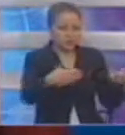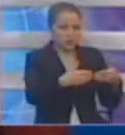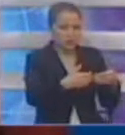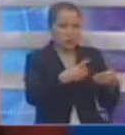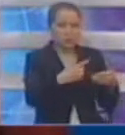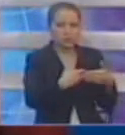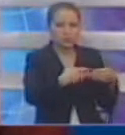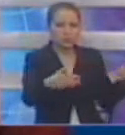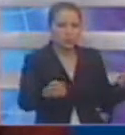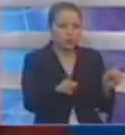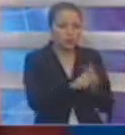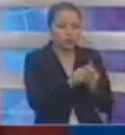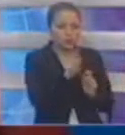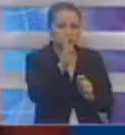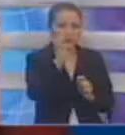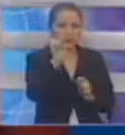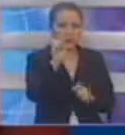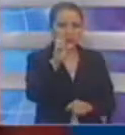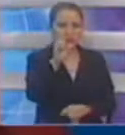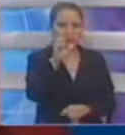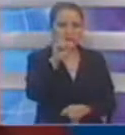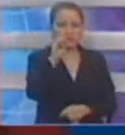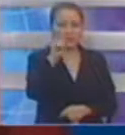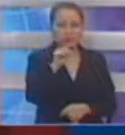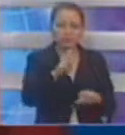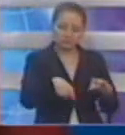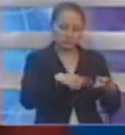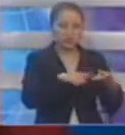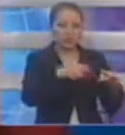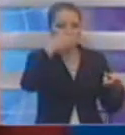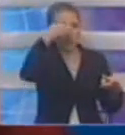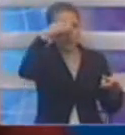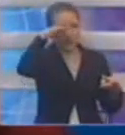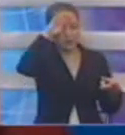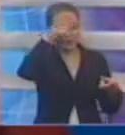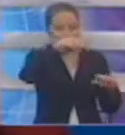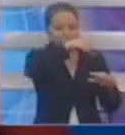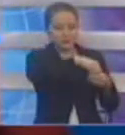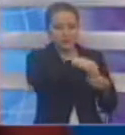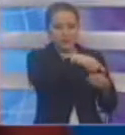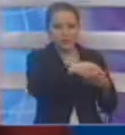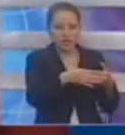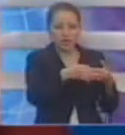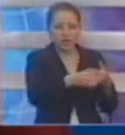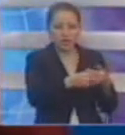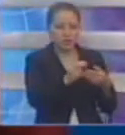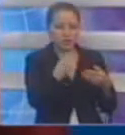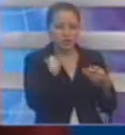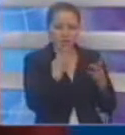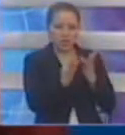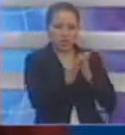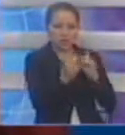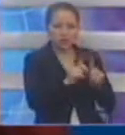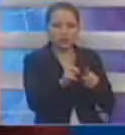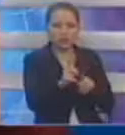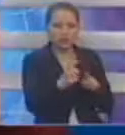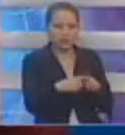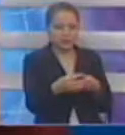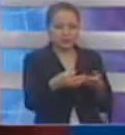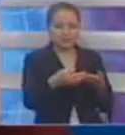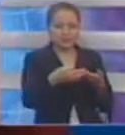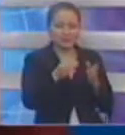un muro como el de Berlín? Y después, en La Habana, cuando veo que, claro, La Habana, Cuba, no tiene un muro como el de Berlín, pero es una